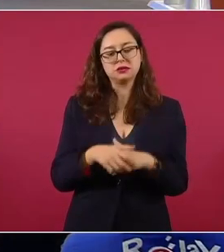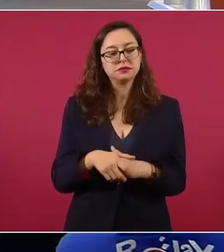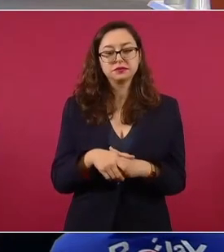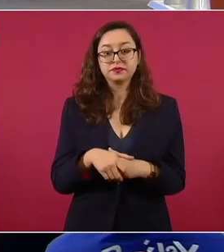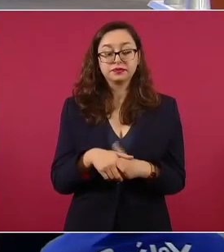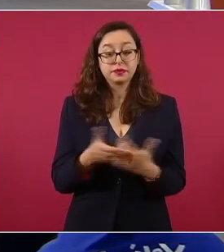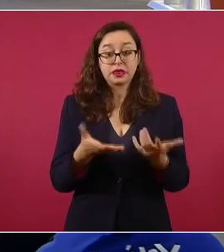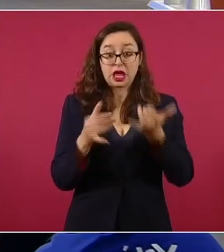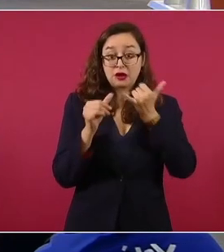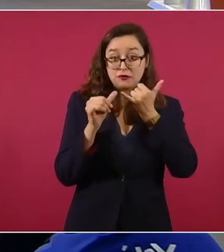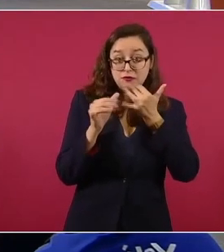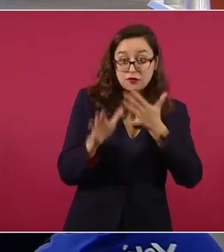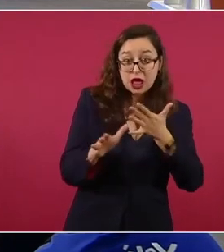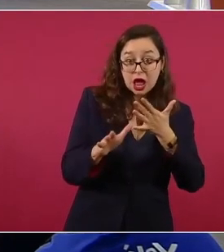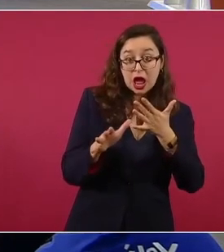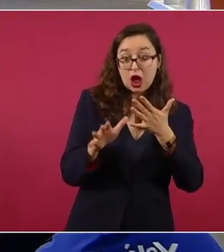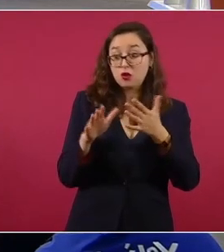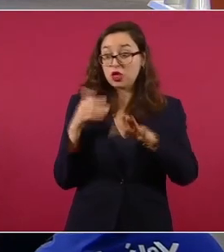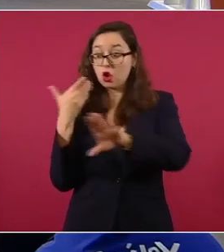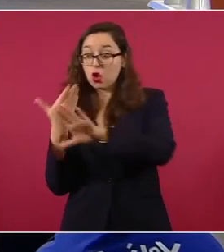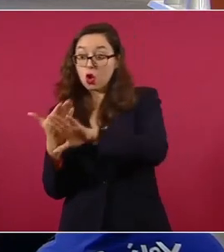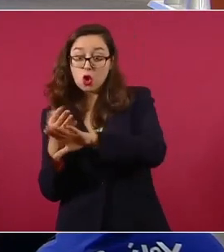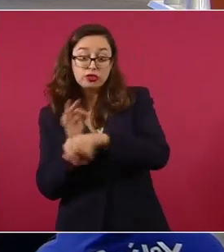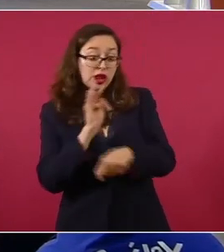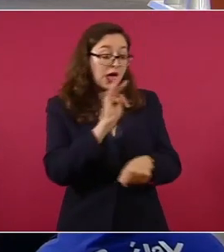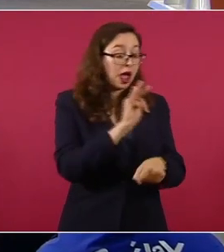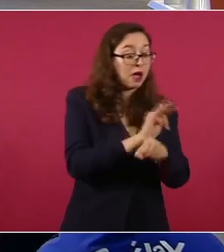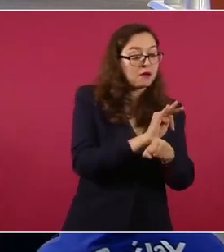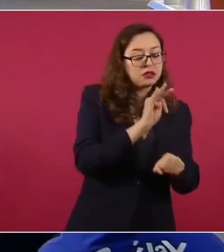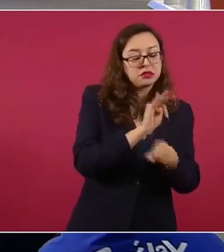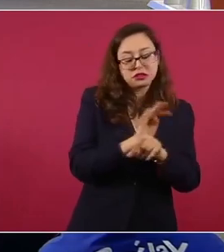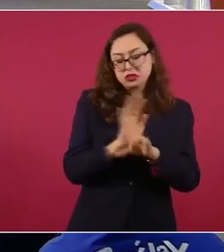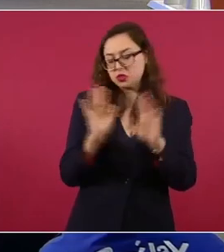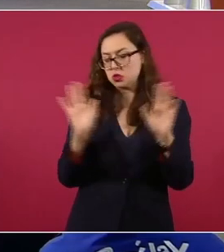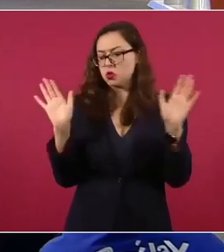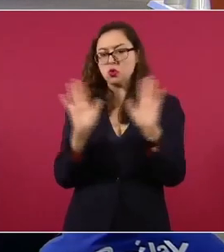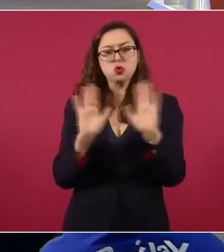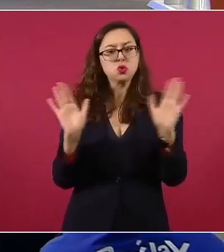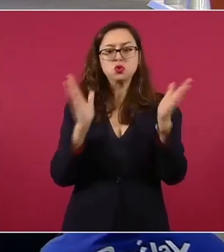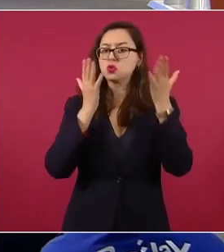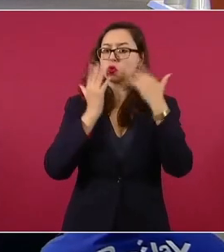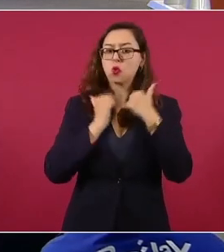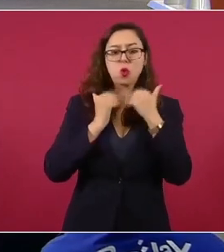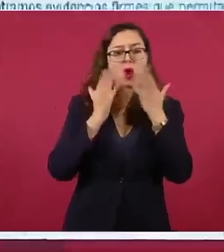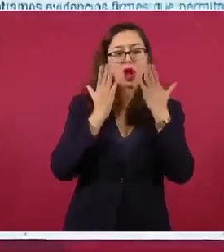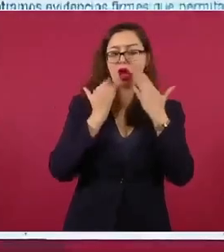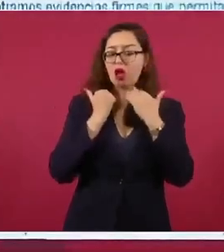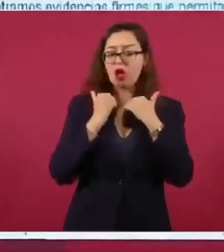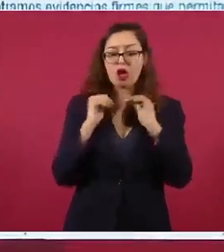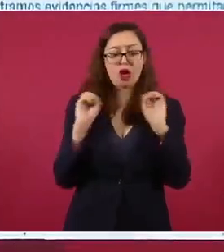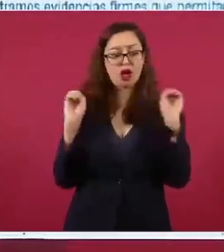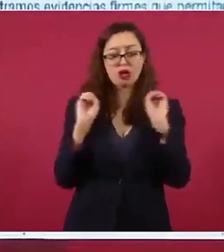maquinado en contra o a favor de alguno de los candidatos.